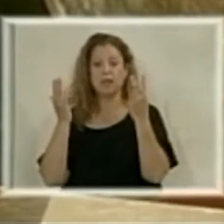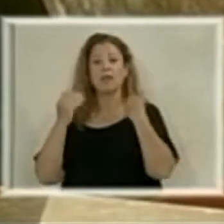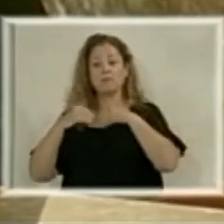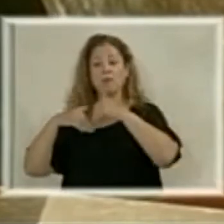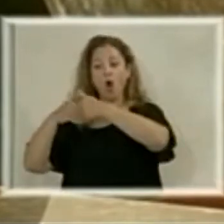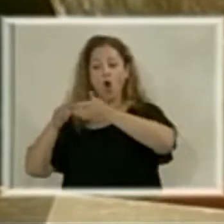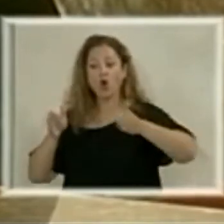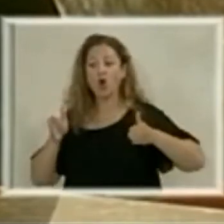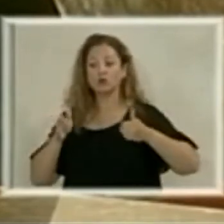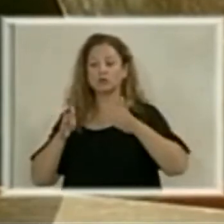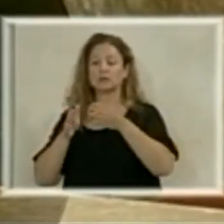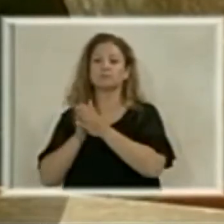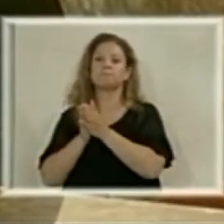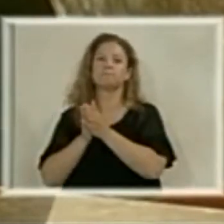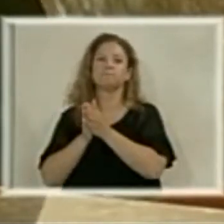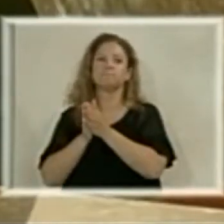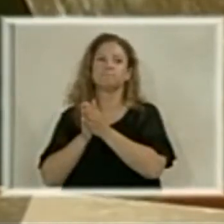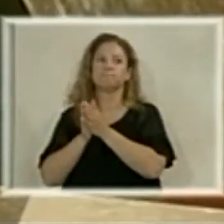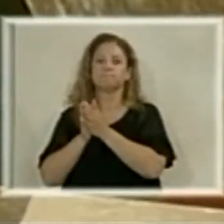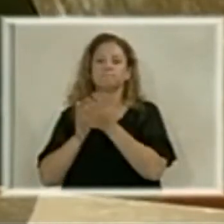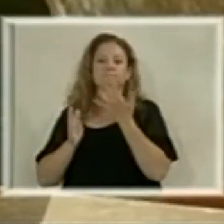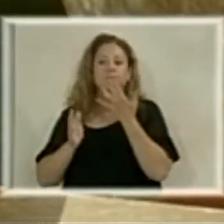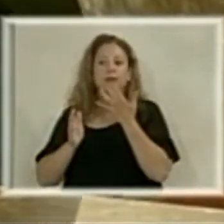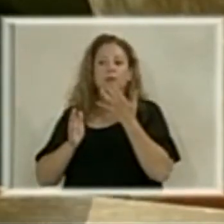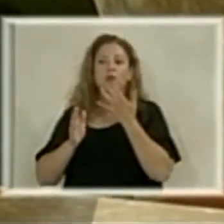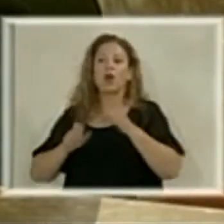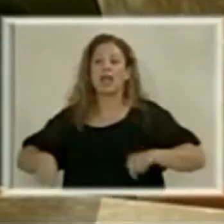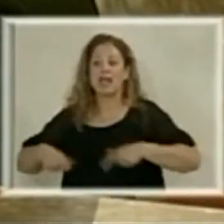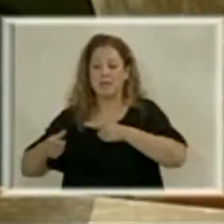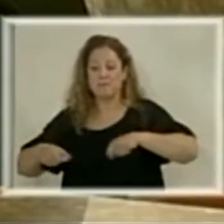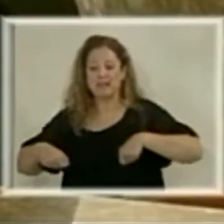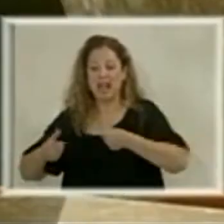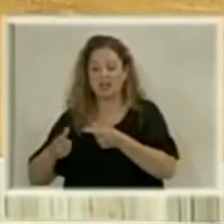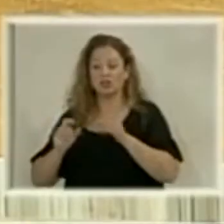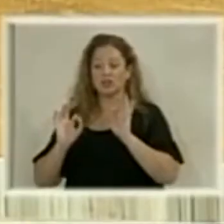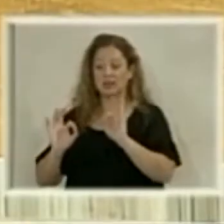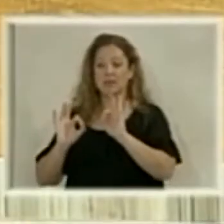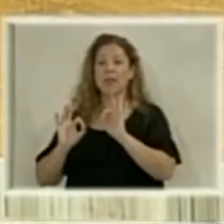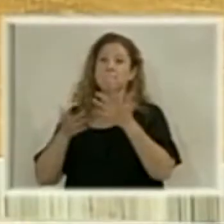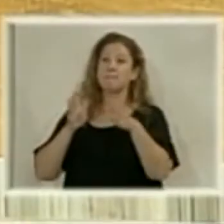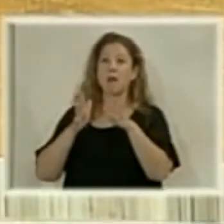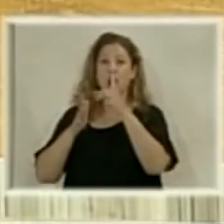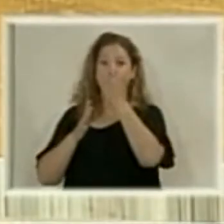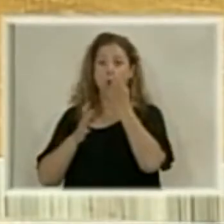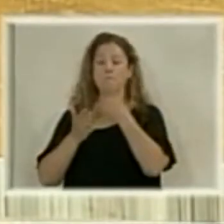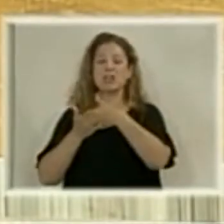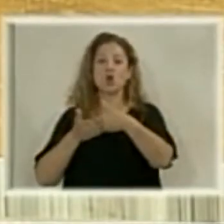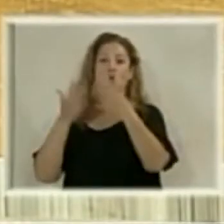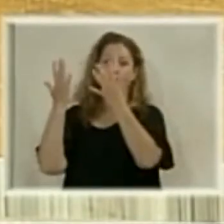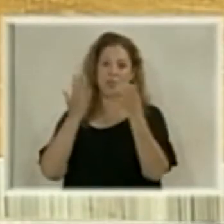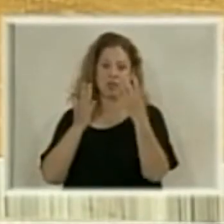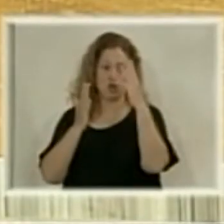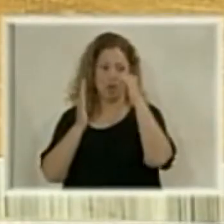almeriense, tanto de regeneración, gasto corriente, como de inversión en dotaciones, es de 1.900.000 euros, esta va a ser